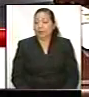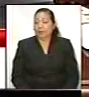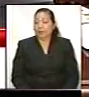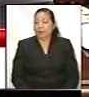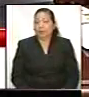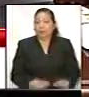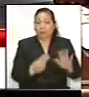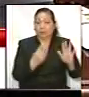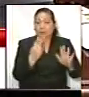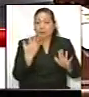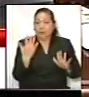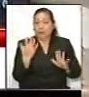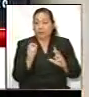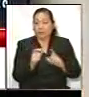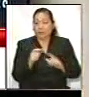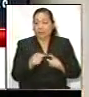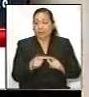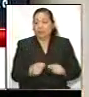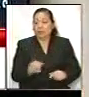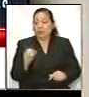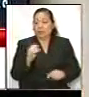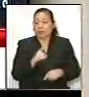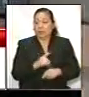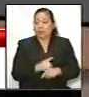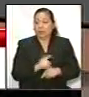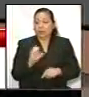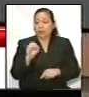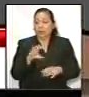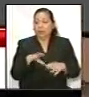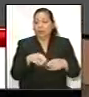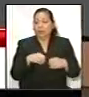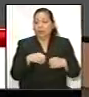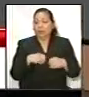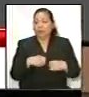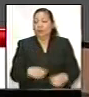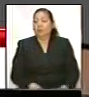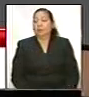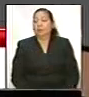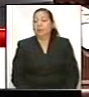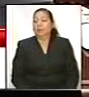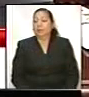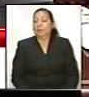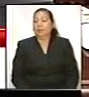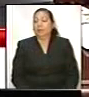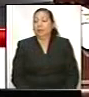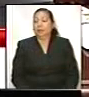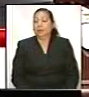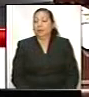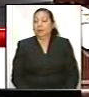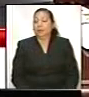favor 75 señores congresistas, 0 en contra, 0 abstenciones. Más.